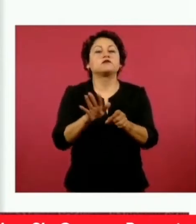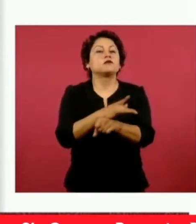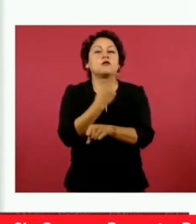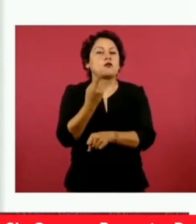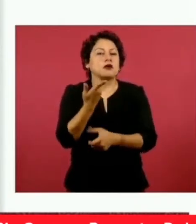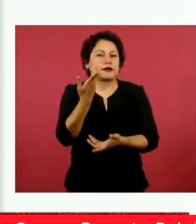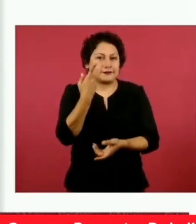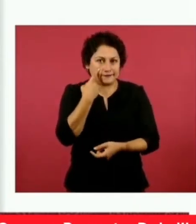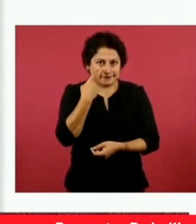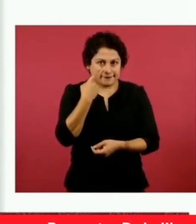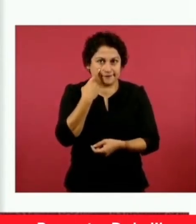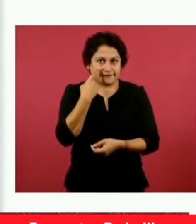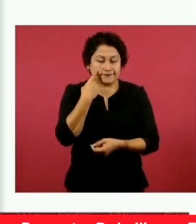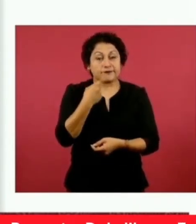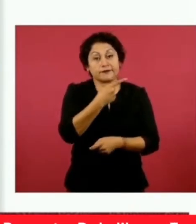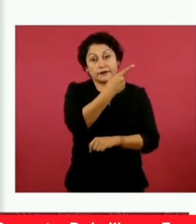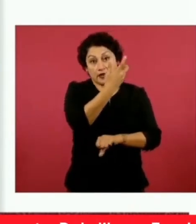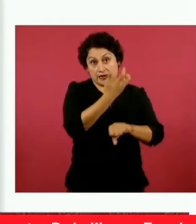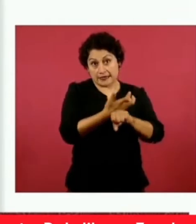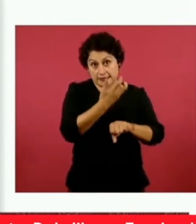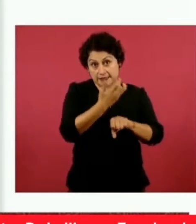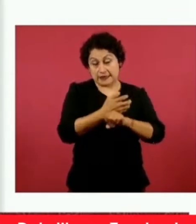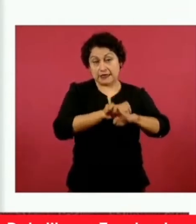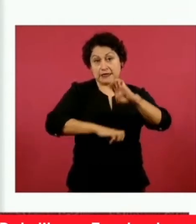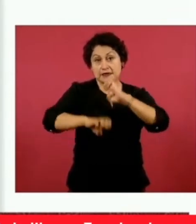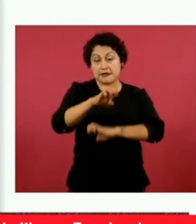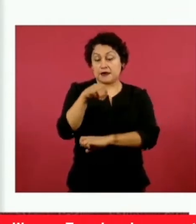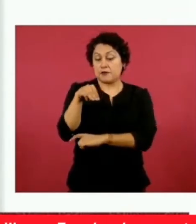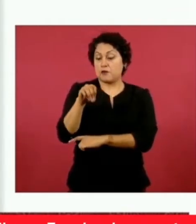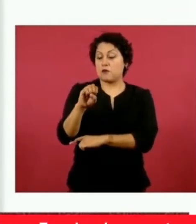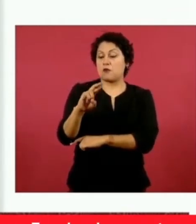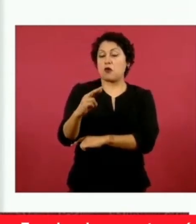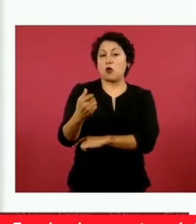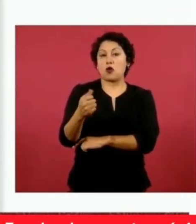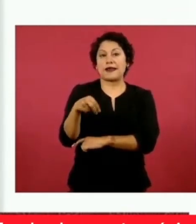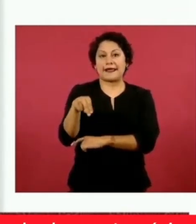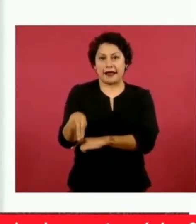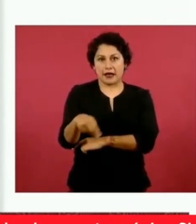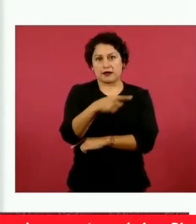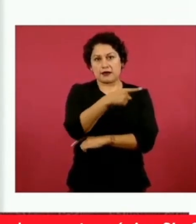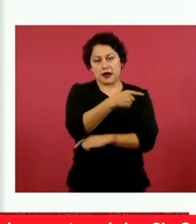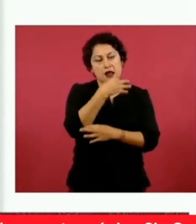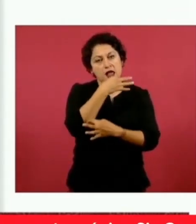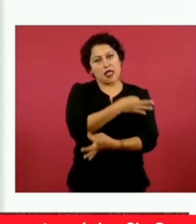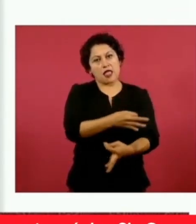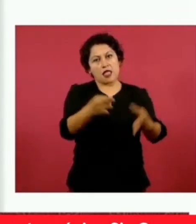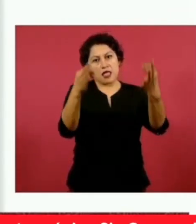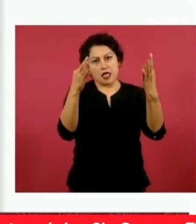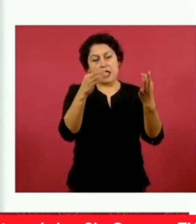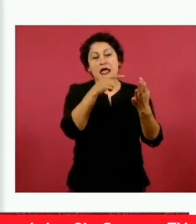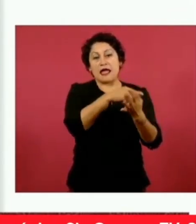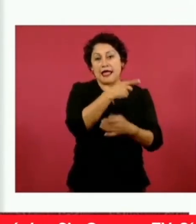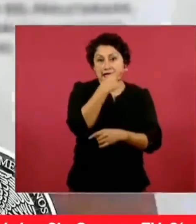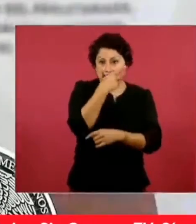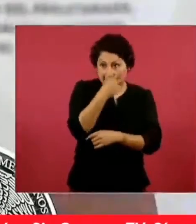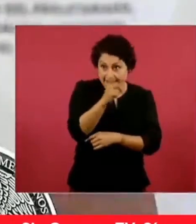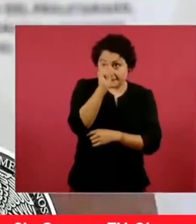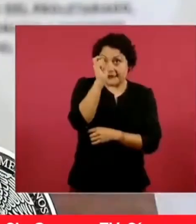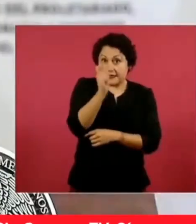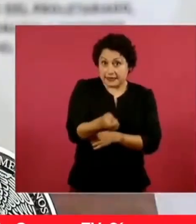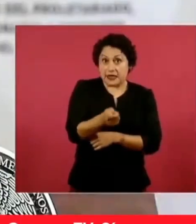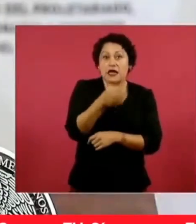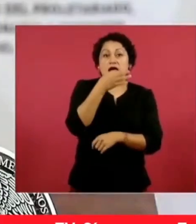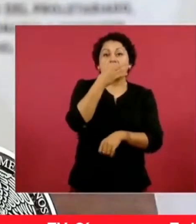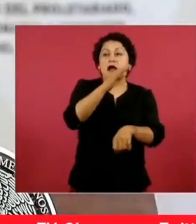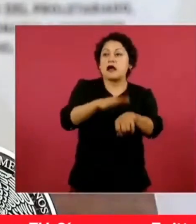la financiera estadounidense Morgan Stanley bajo la